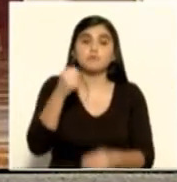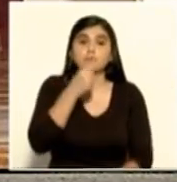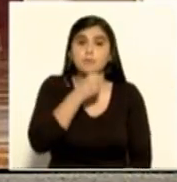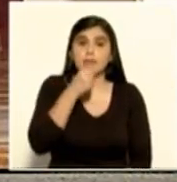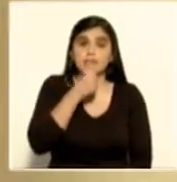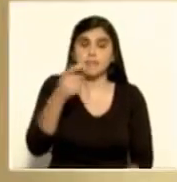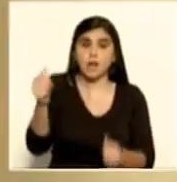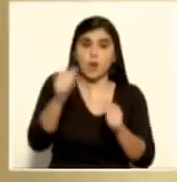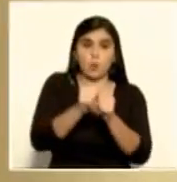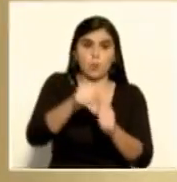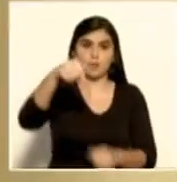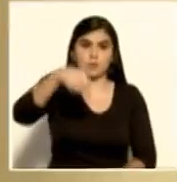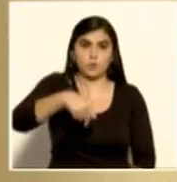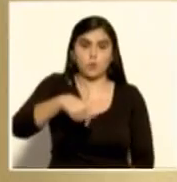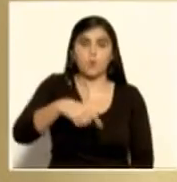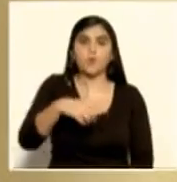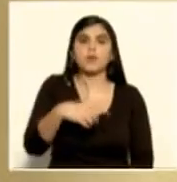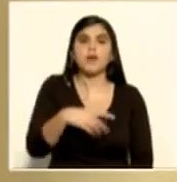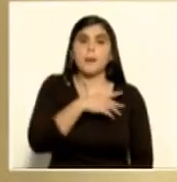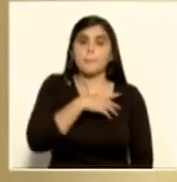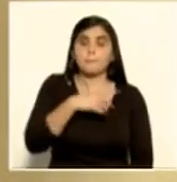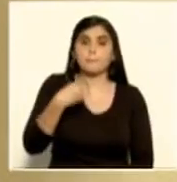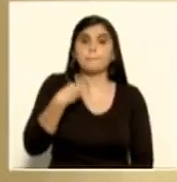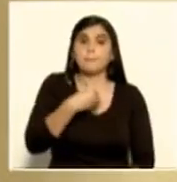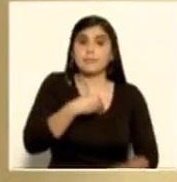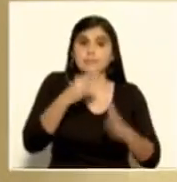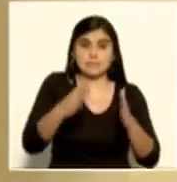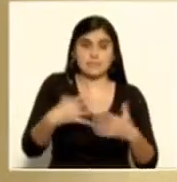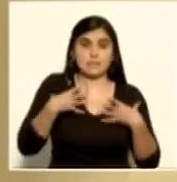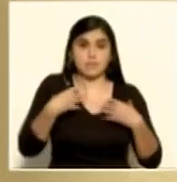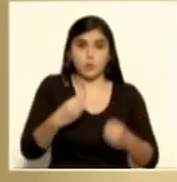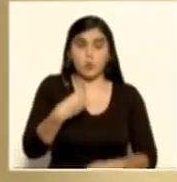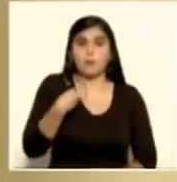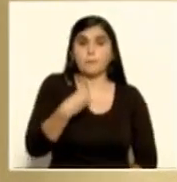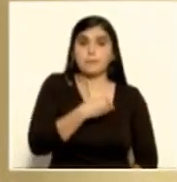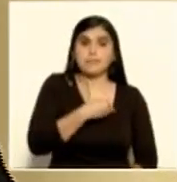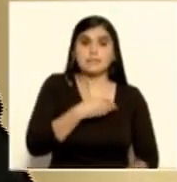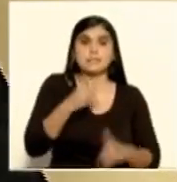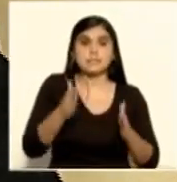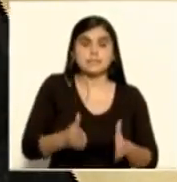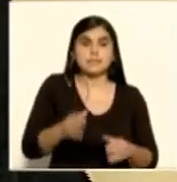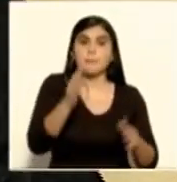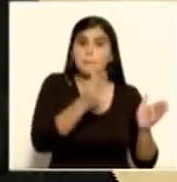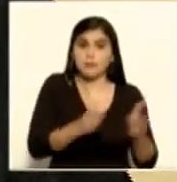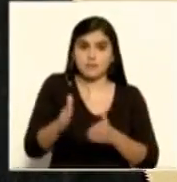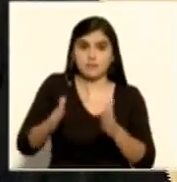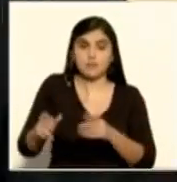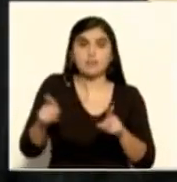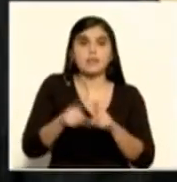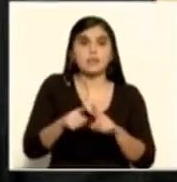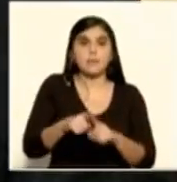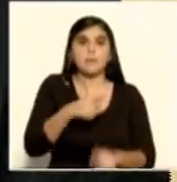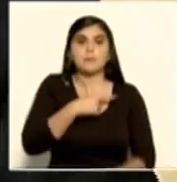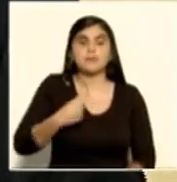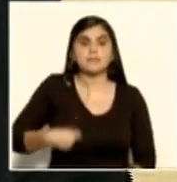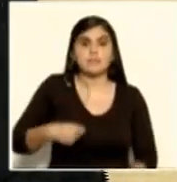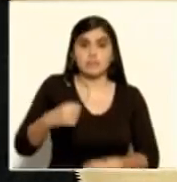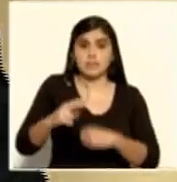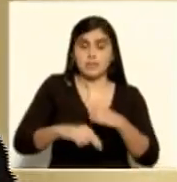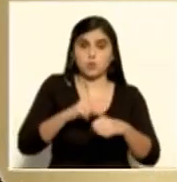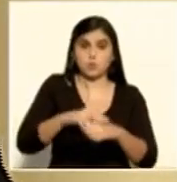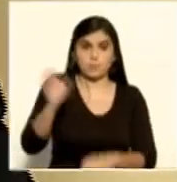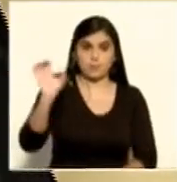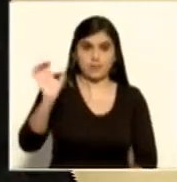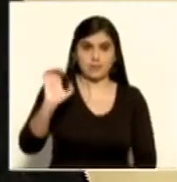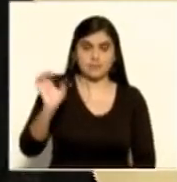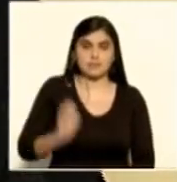acompañan, al señor ministro de Salud, a la señora ministra de Planificación y al presidente ejecutivo de la Comisión Nacional de